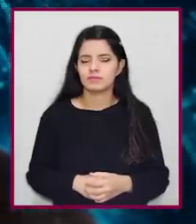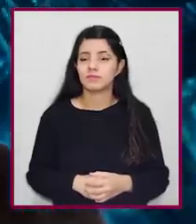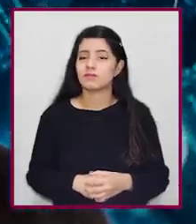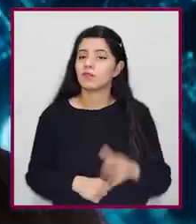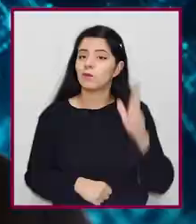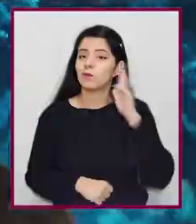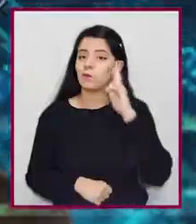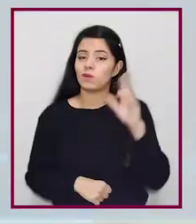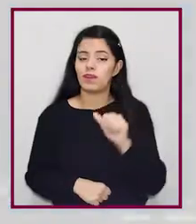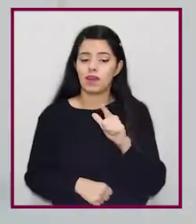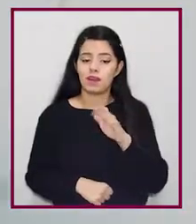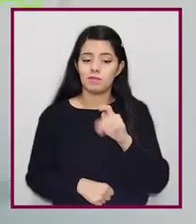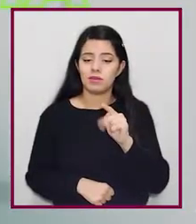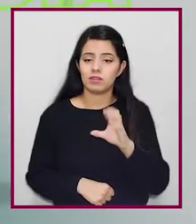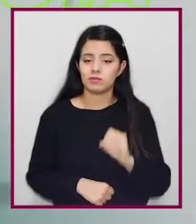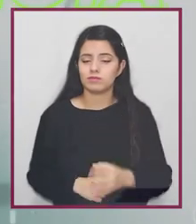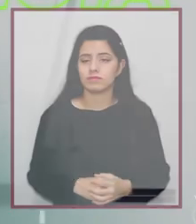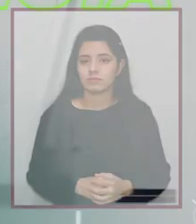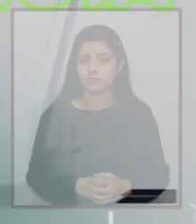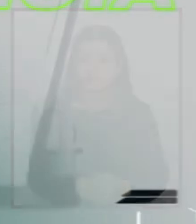¡Hola, Alberto!